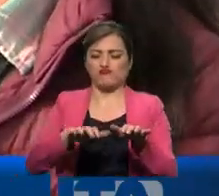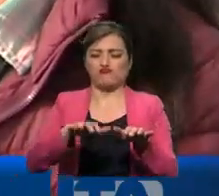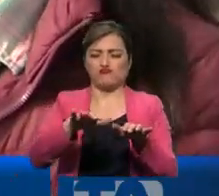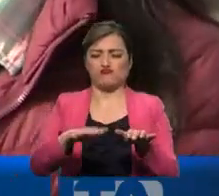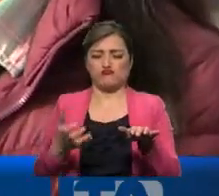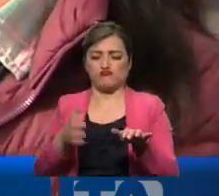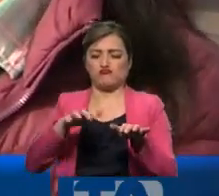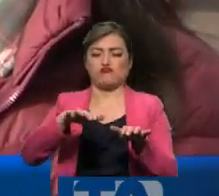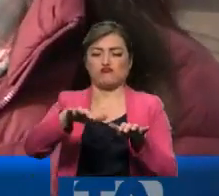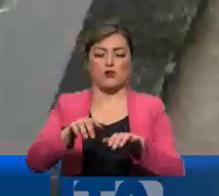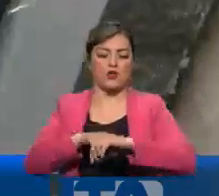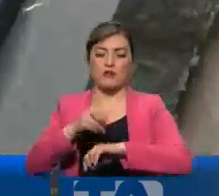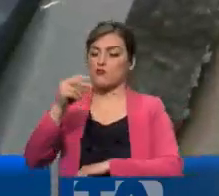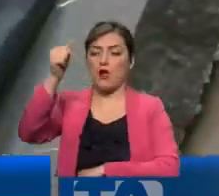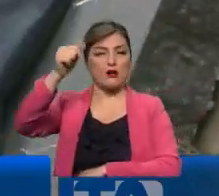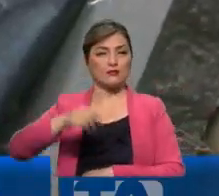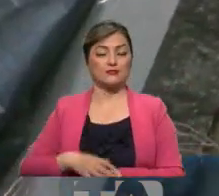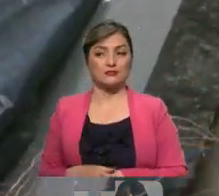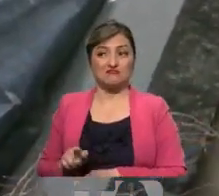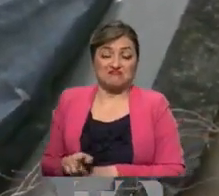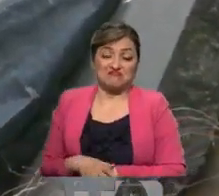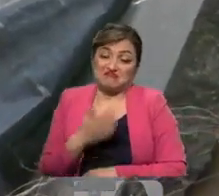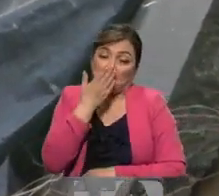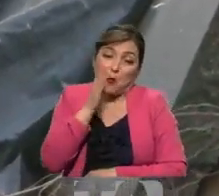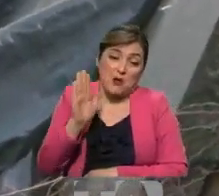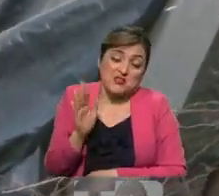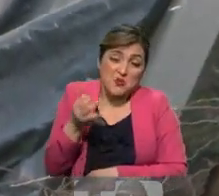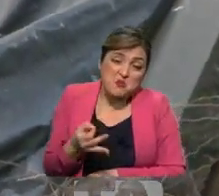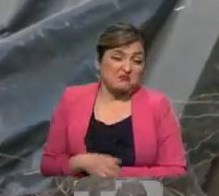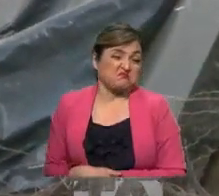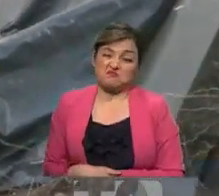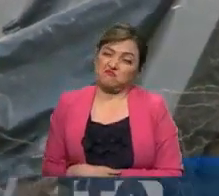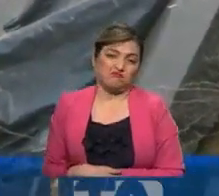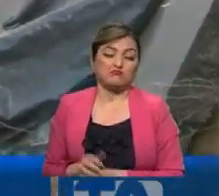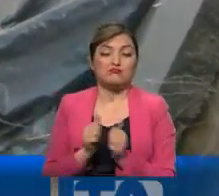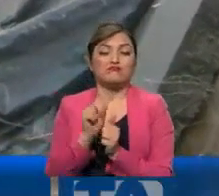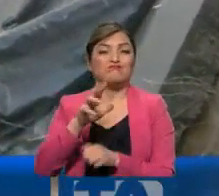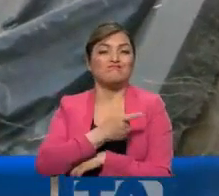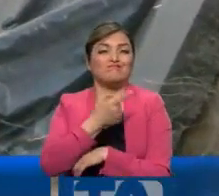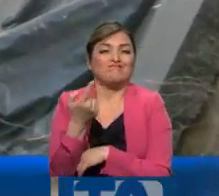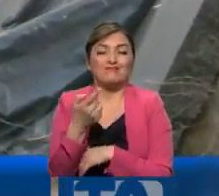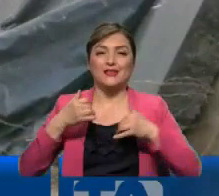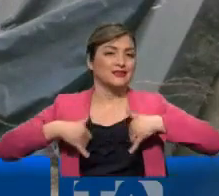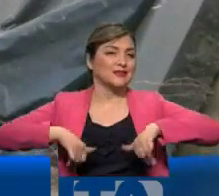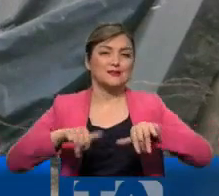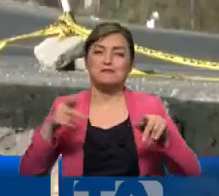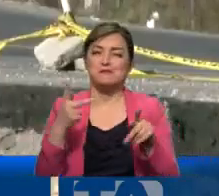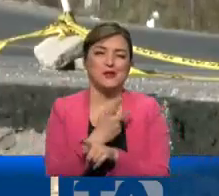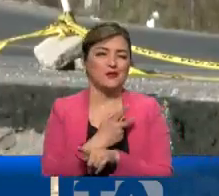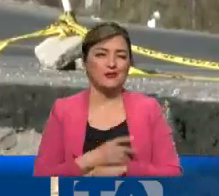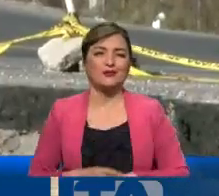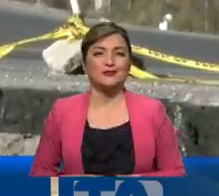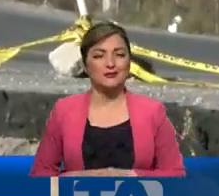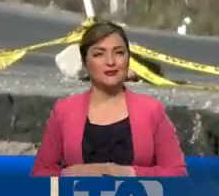le aseguro que va a ser en el menor tiempo posible pero esto quedó en ofrecimientos porque 30 días después la vía continúa empeorando su condición